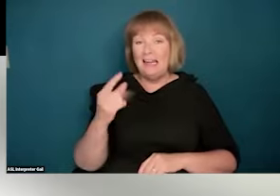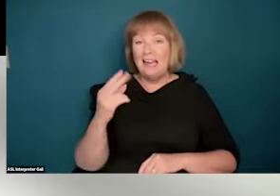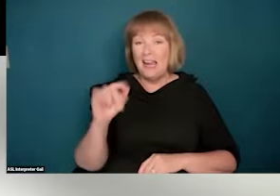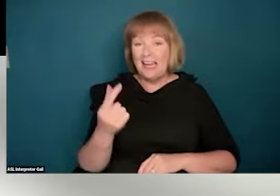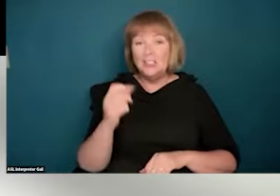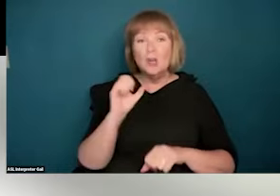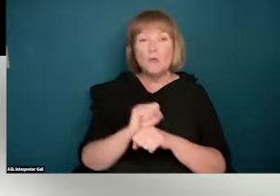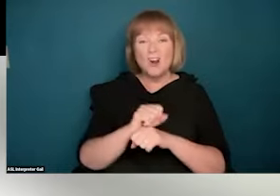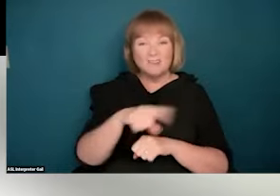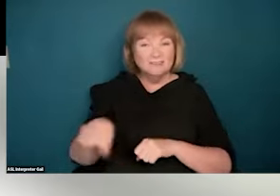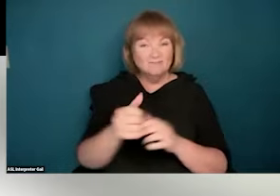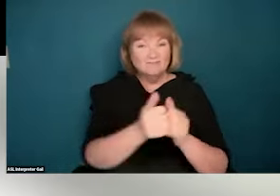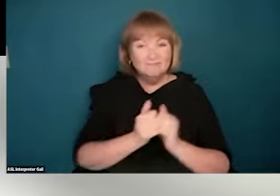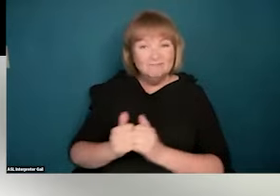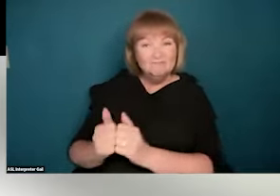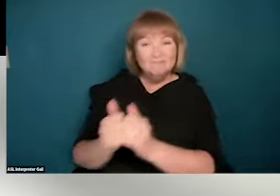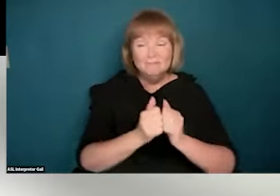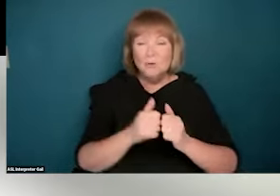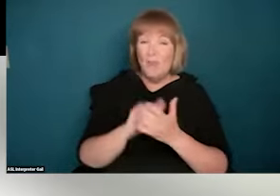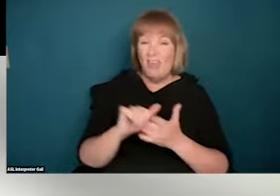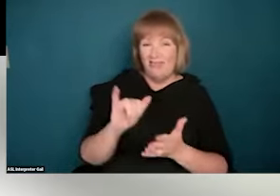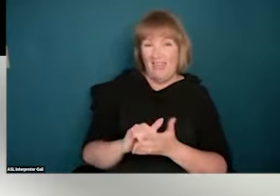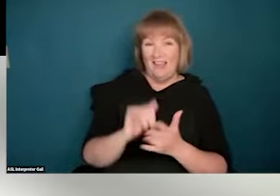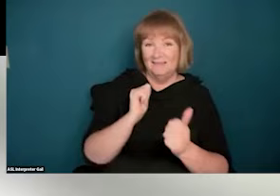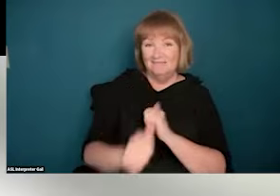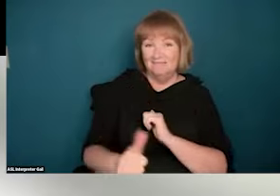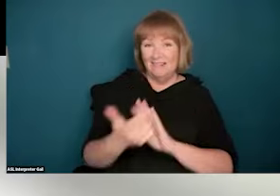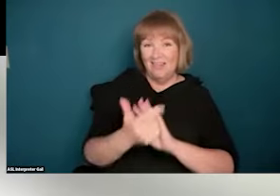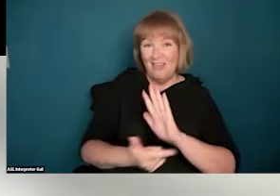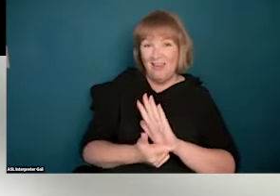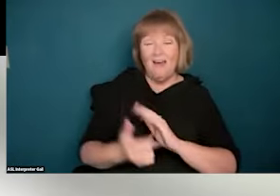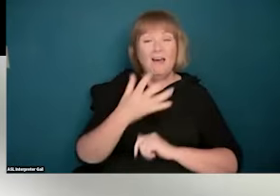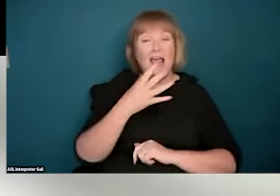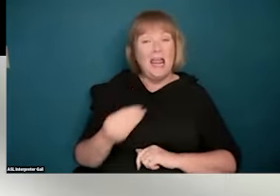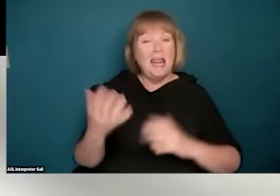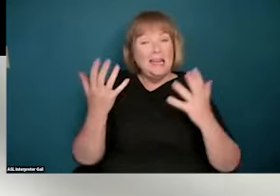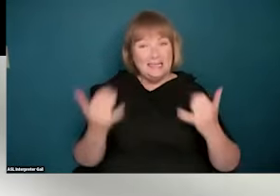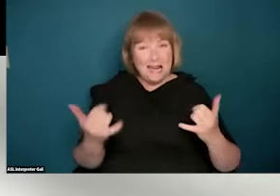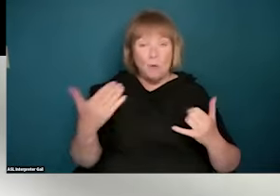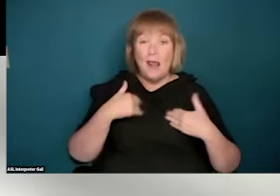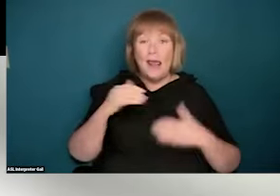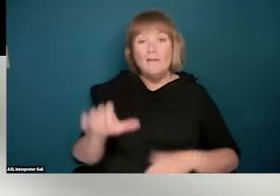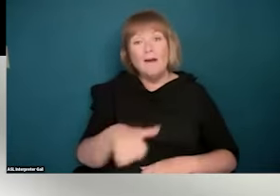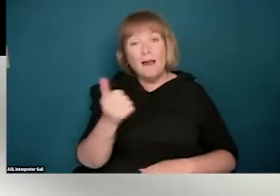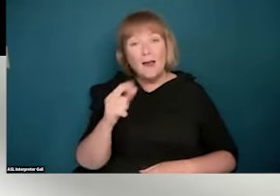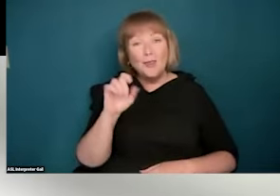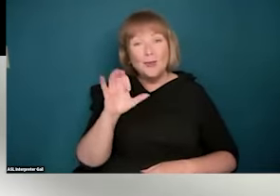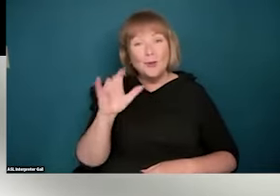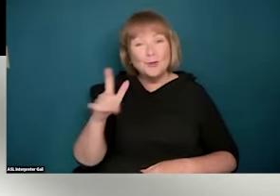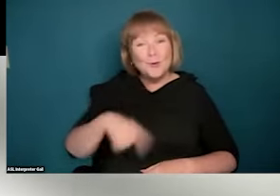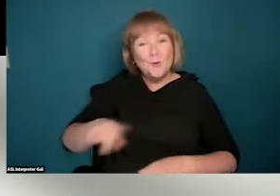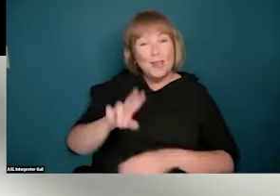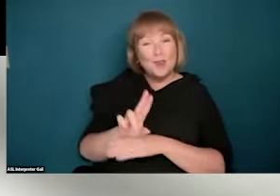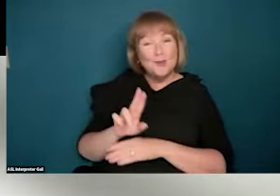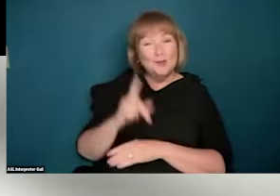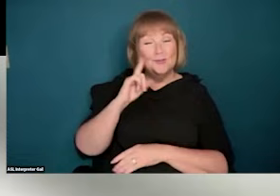apoyen y que estas decisiones sean enfrentadas por la legislatura de Wisconsin en un marco